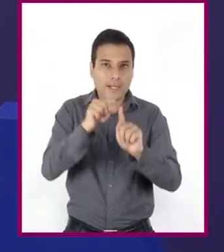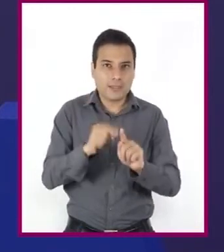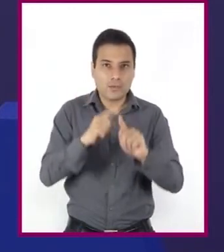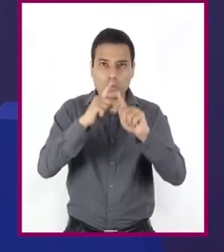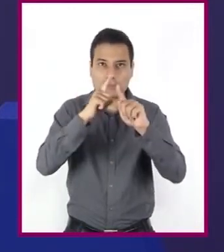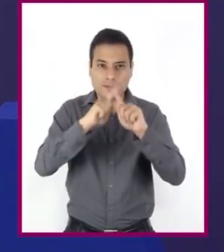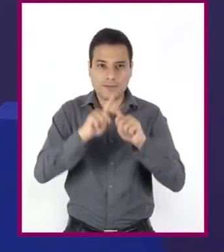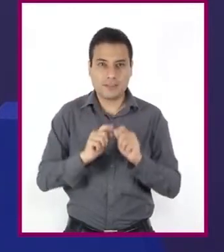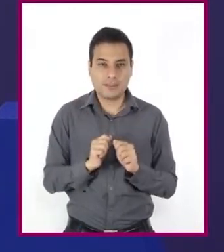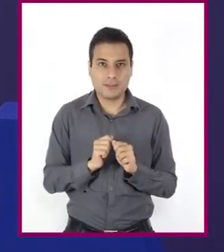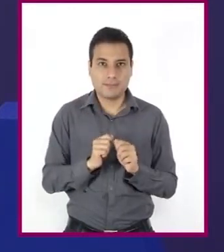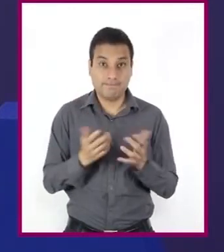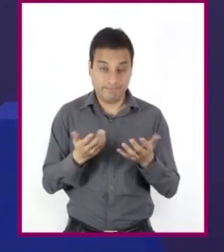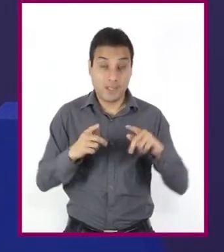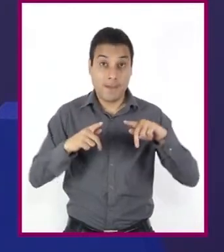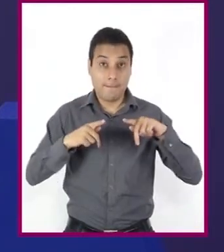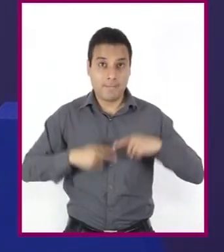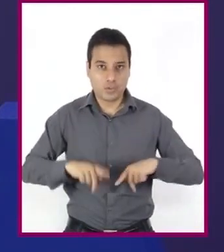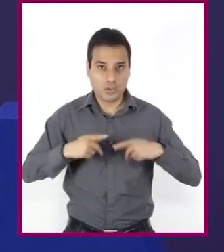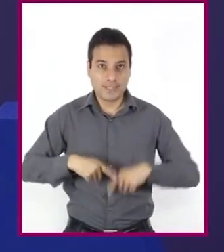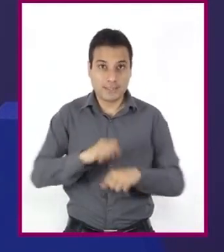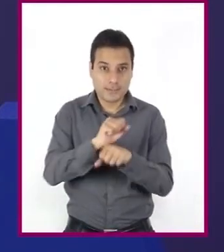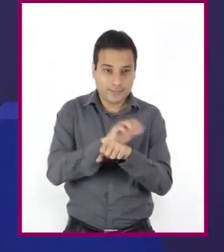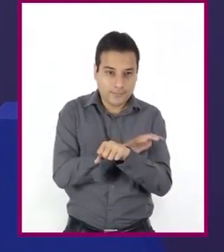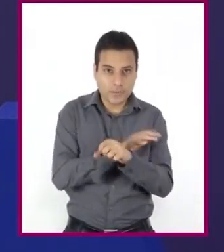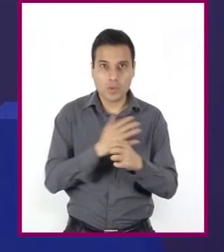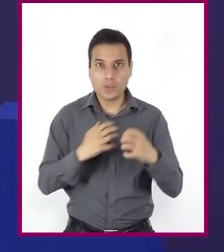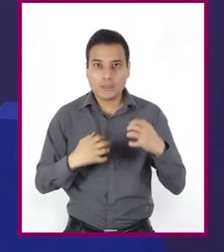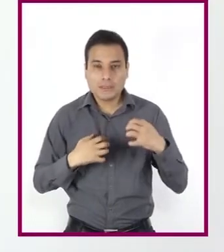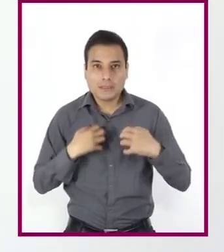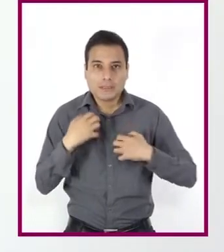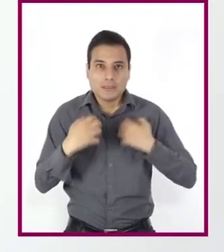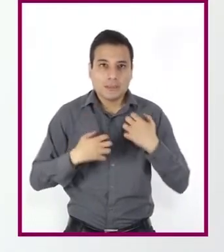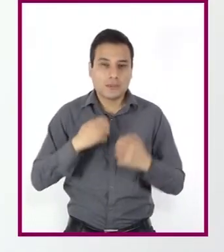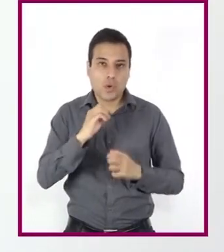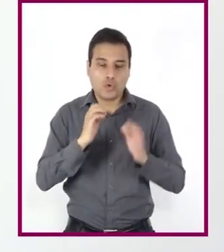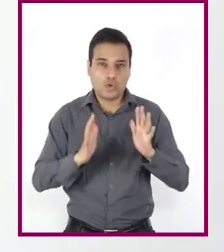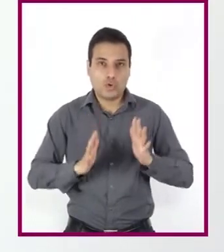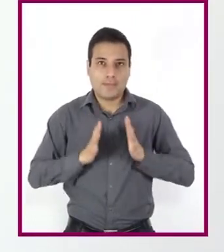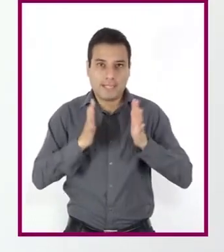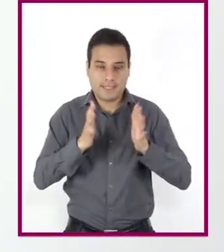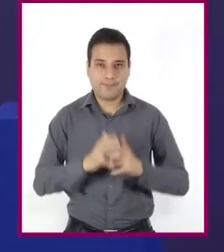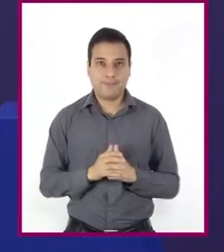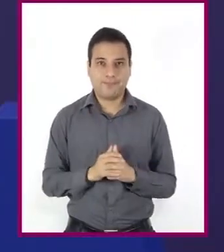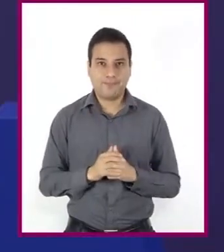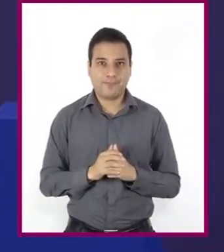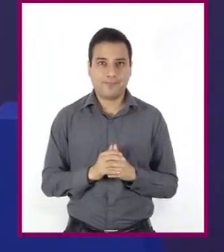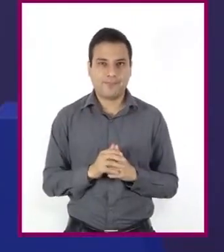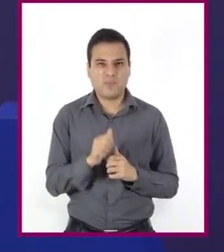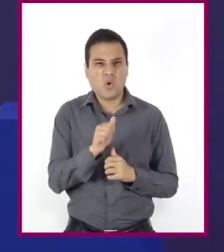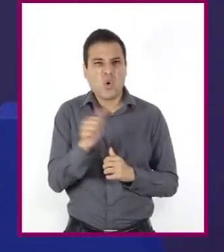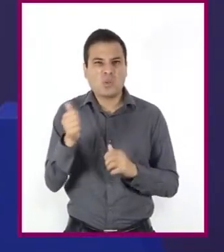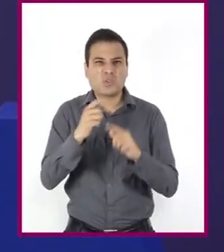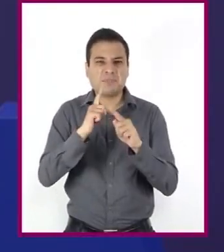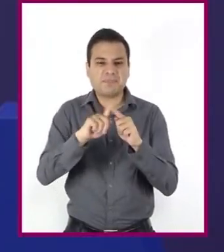para que estos generen emoción, estrés o sorpresa. ¿Qué otros se